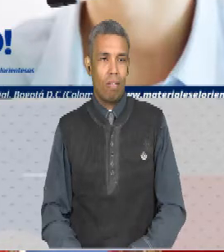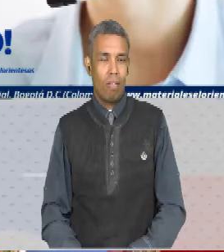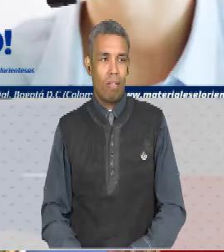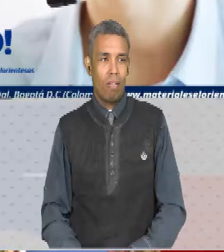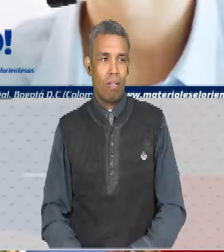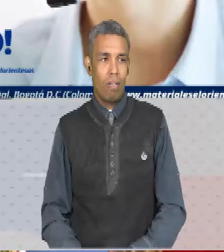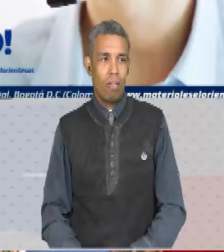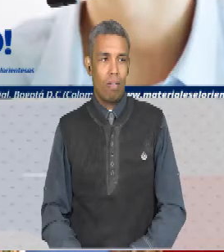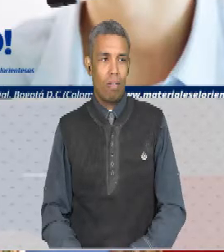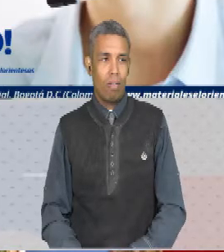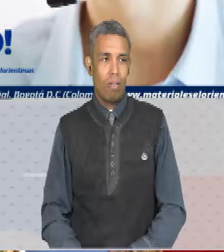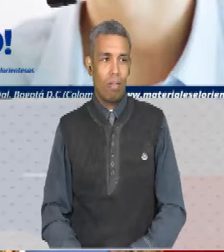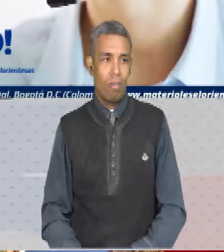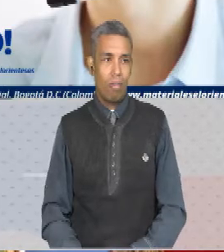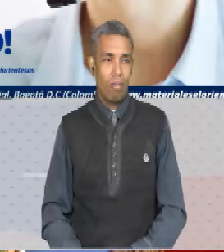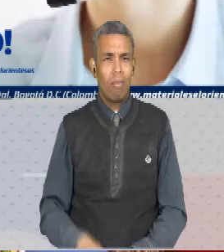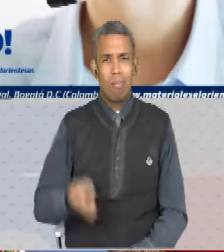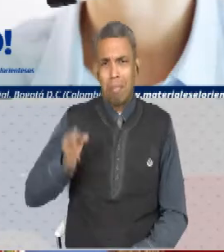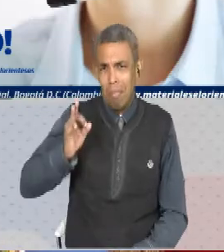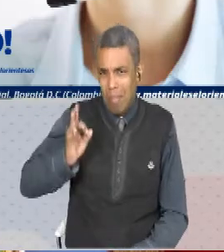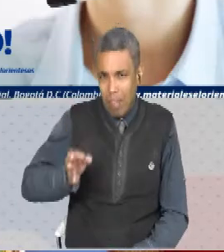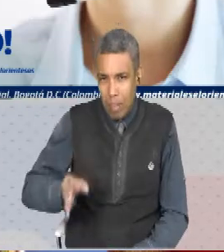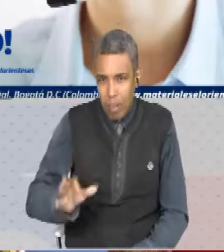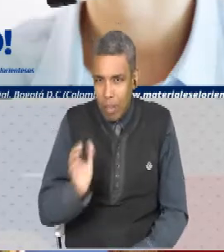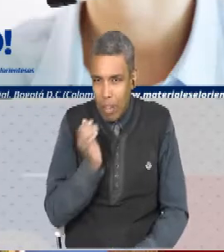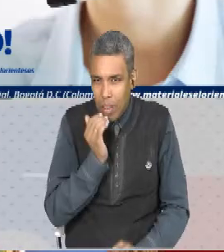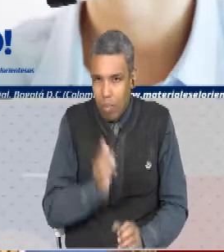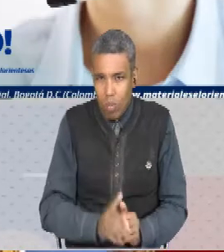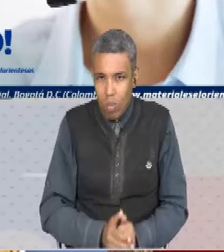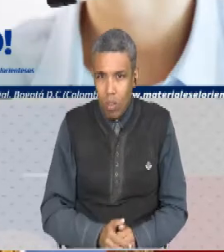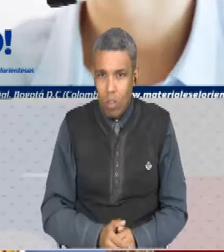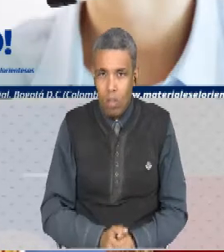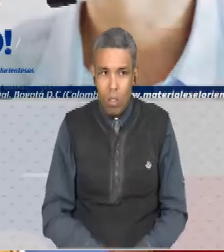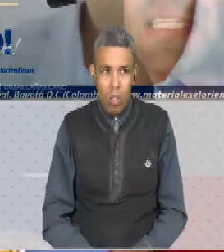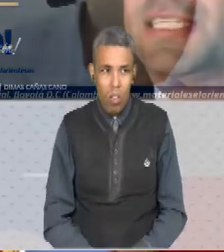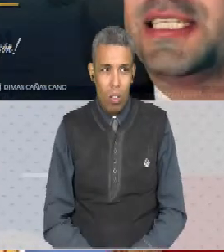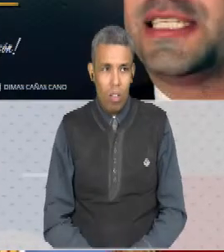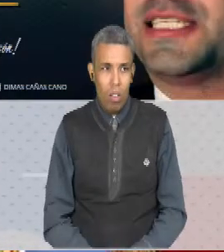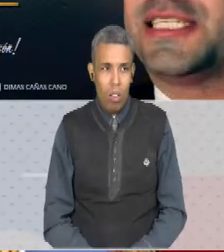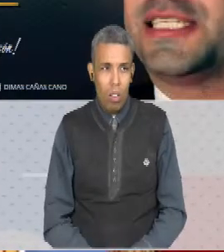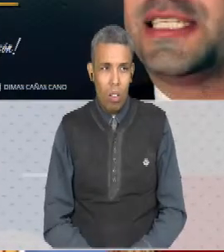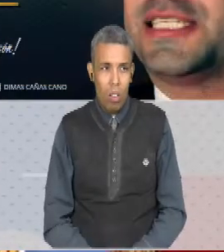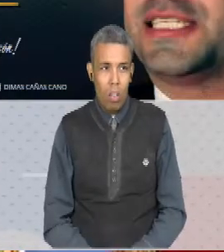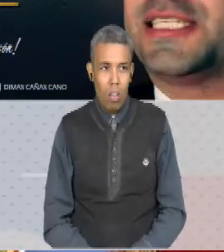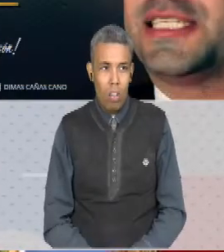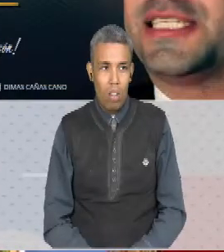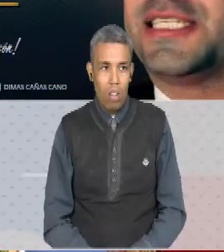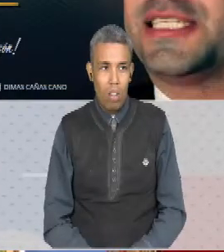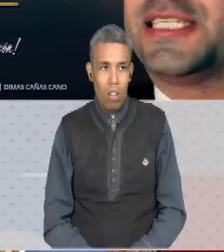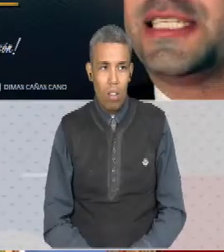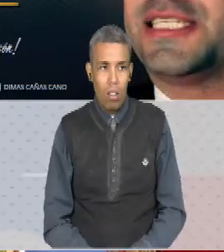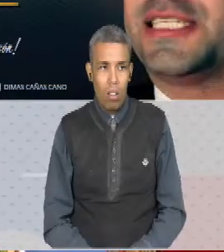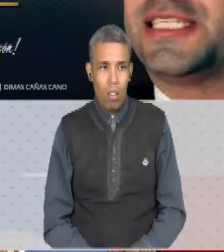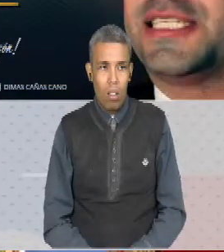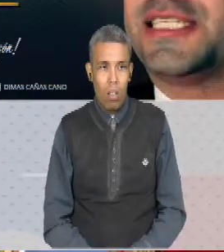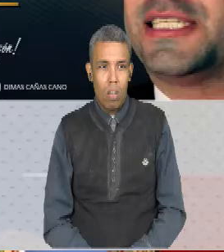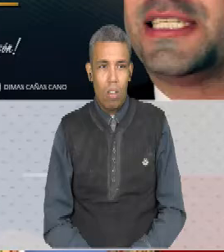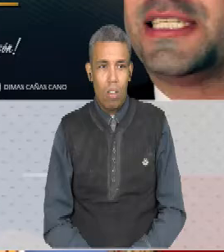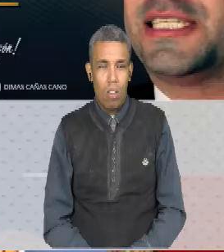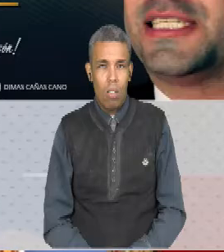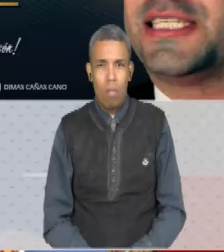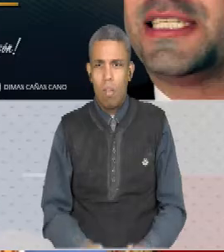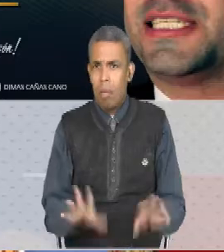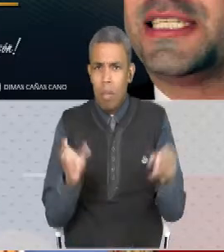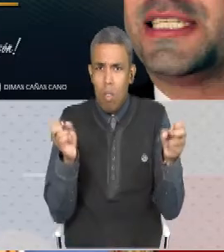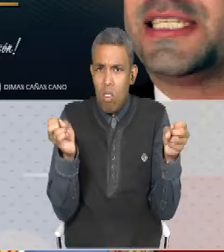a salir siempre diferente. Por ejemplo, un comercial de televisión por un mes, 2 meses o 3 meses, siempre sale el mismo. Aquí siempre estamos